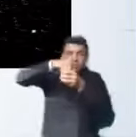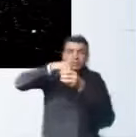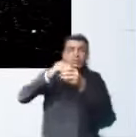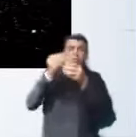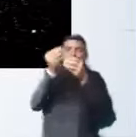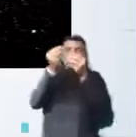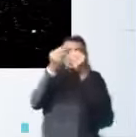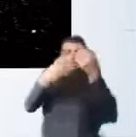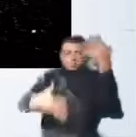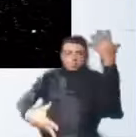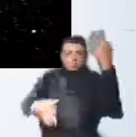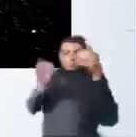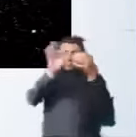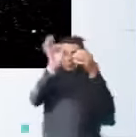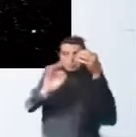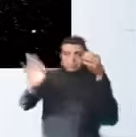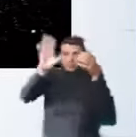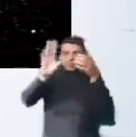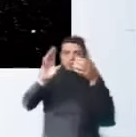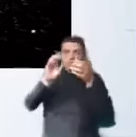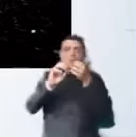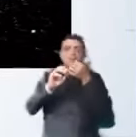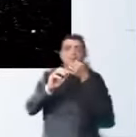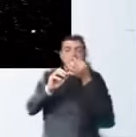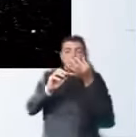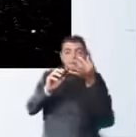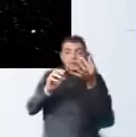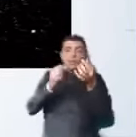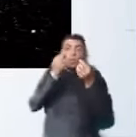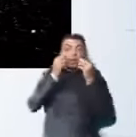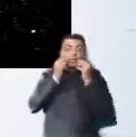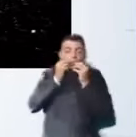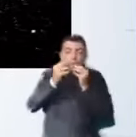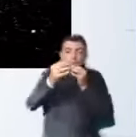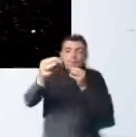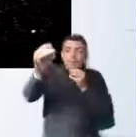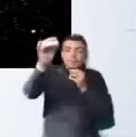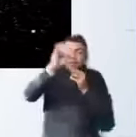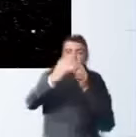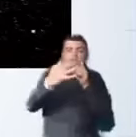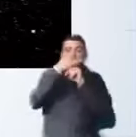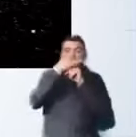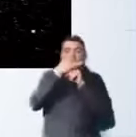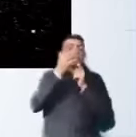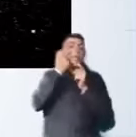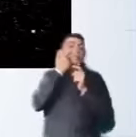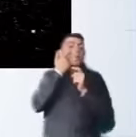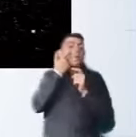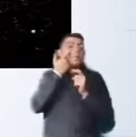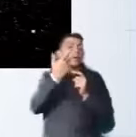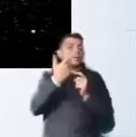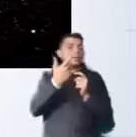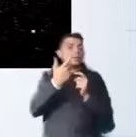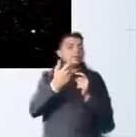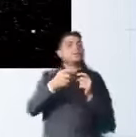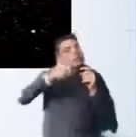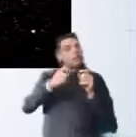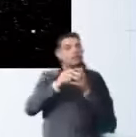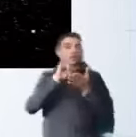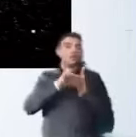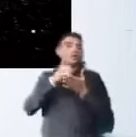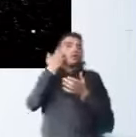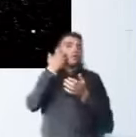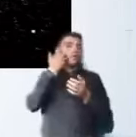virus. Solo con una gotita nos podemos infectar, pero es de resaltar que esta enfermedad digamos que